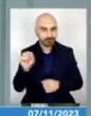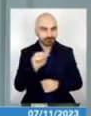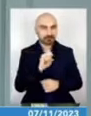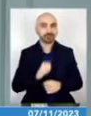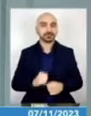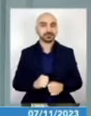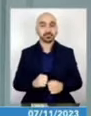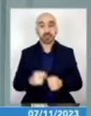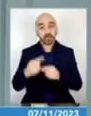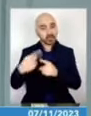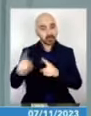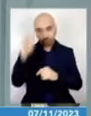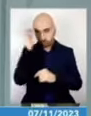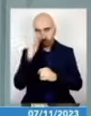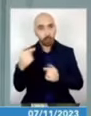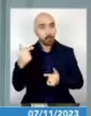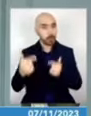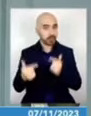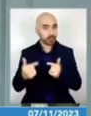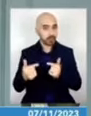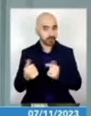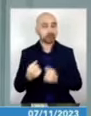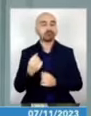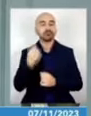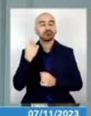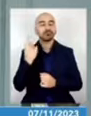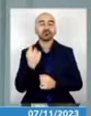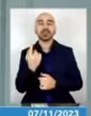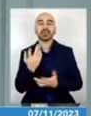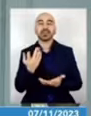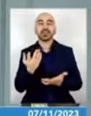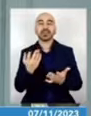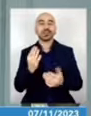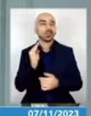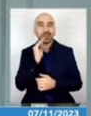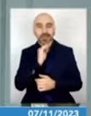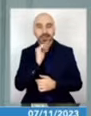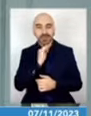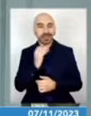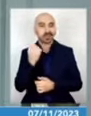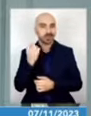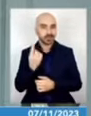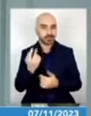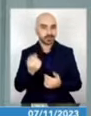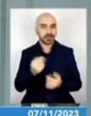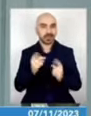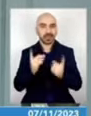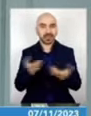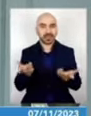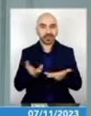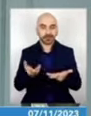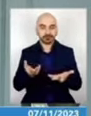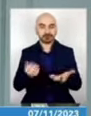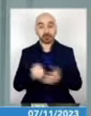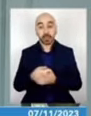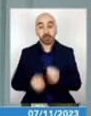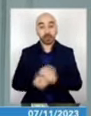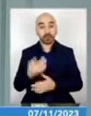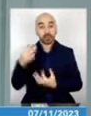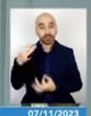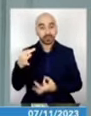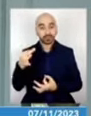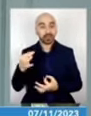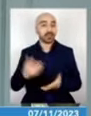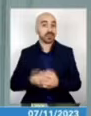política, es urgente entender cómo expone ese antiguo texto del periódico nortino que los verdaderos chilenos,